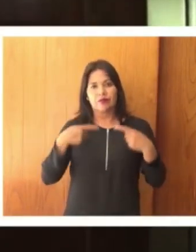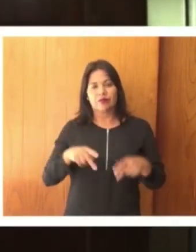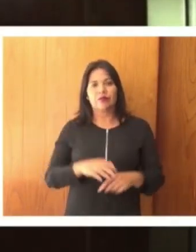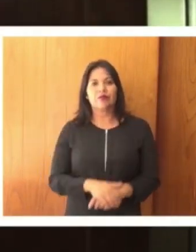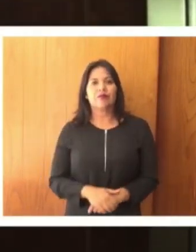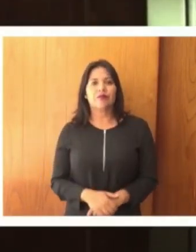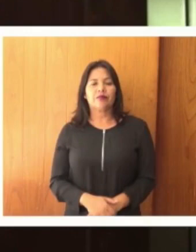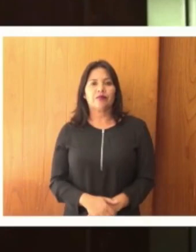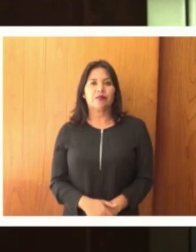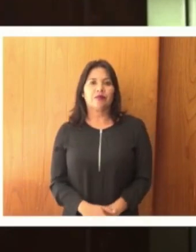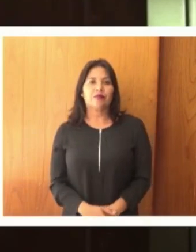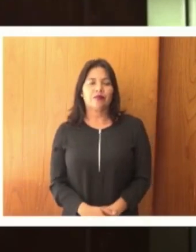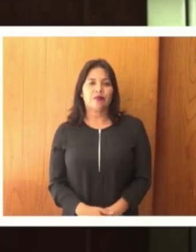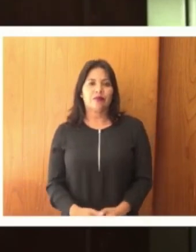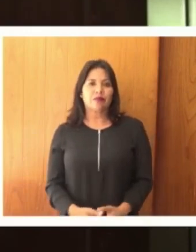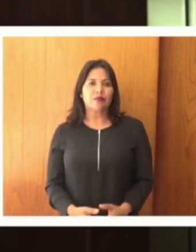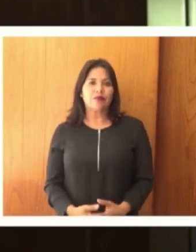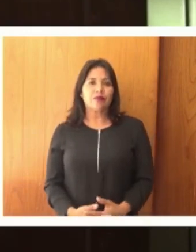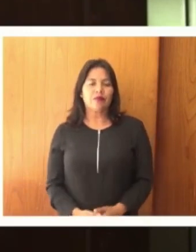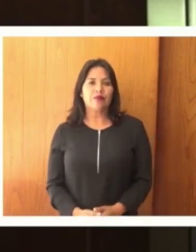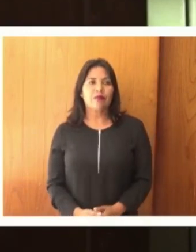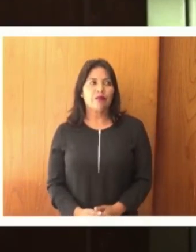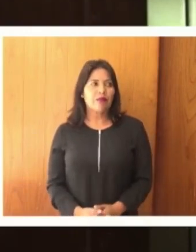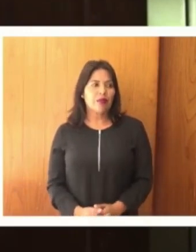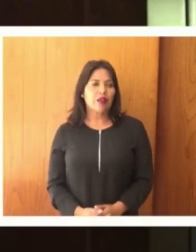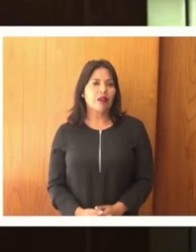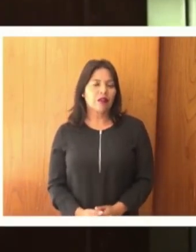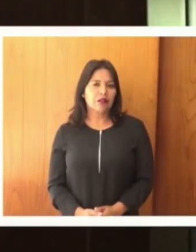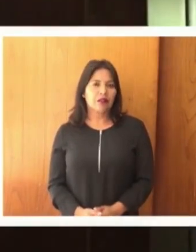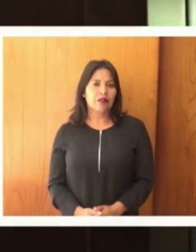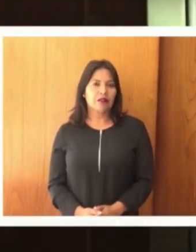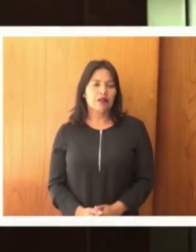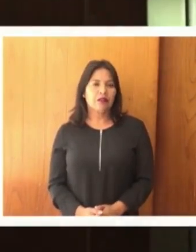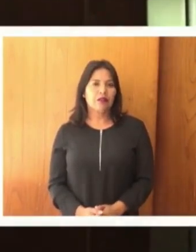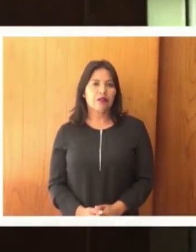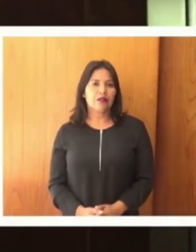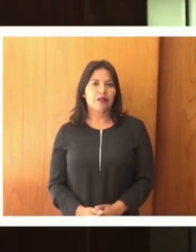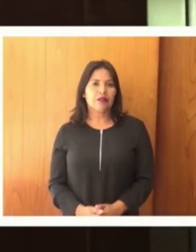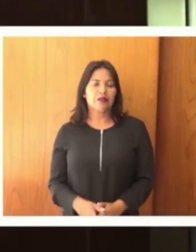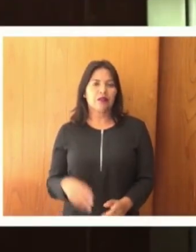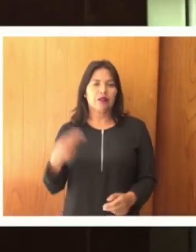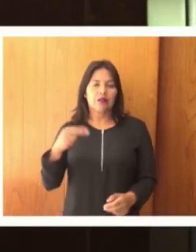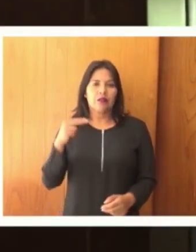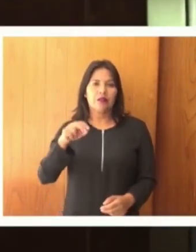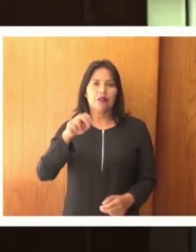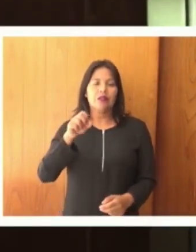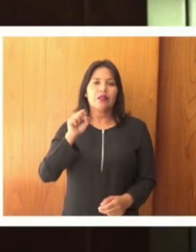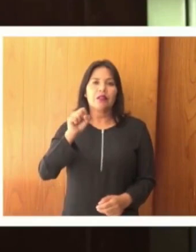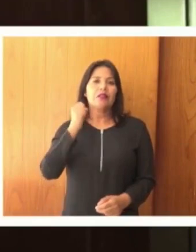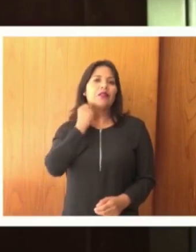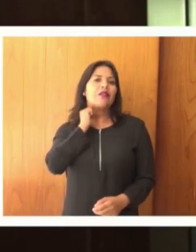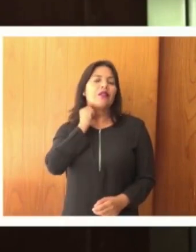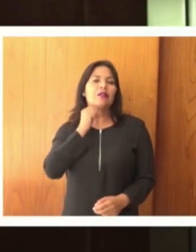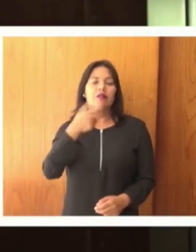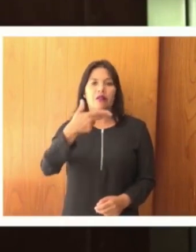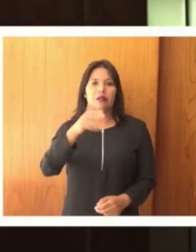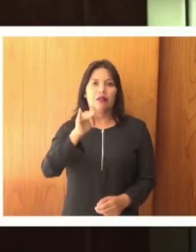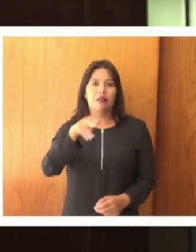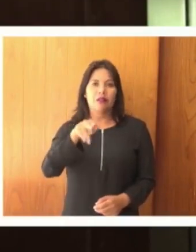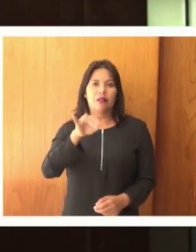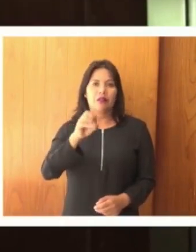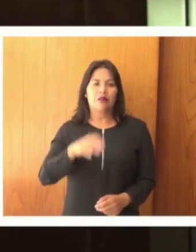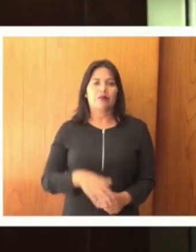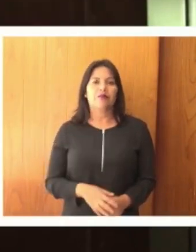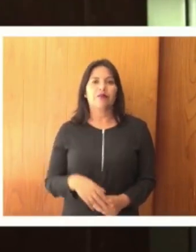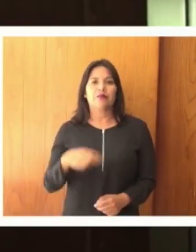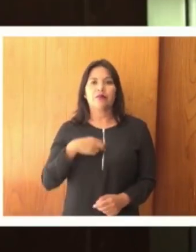texcocano que hoy nos representa en el Senado, como es el senador Higinio Martínez Miranda. Quiero